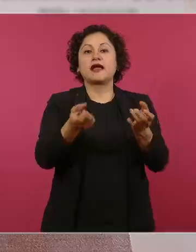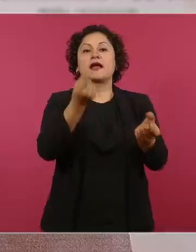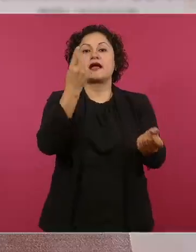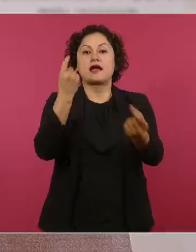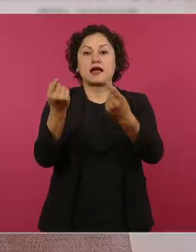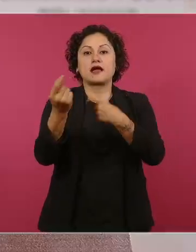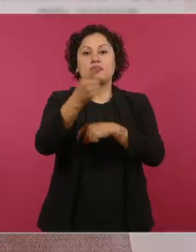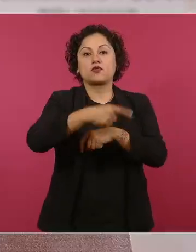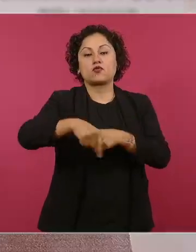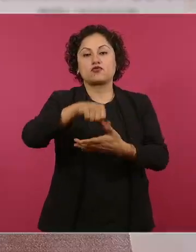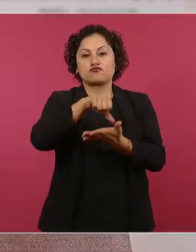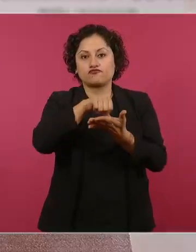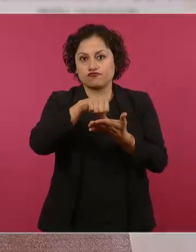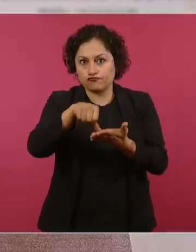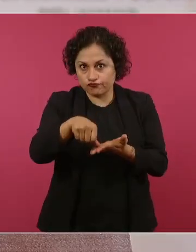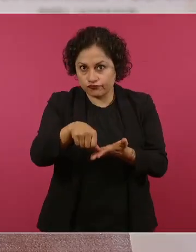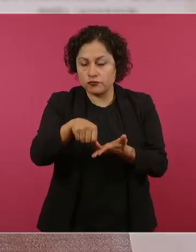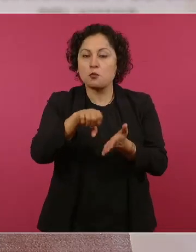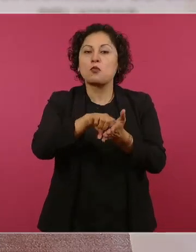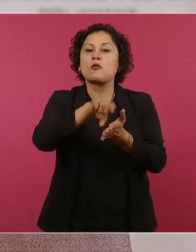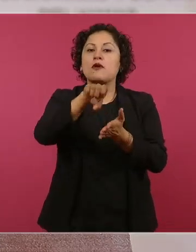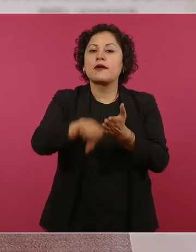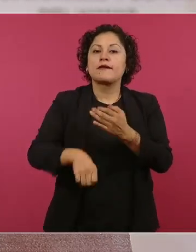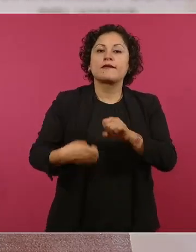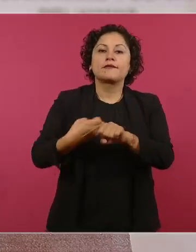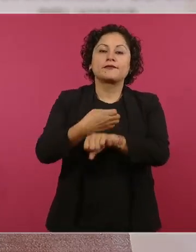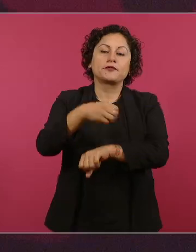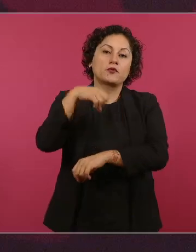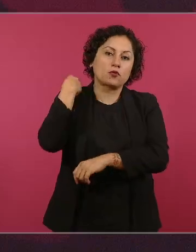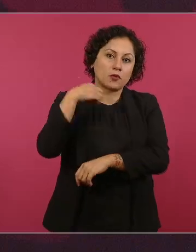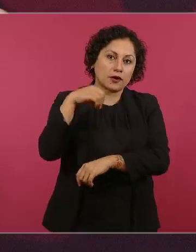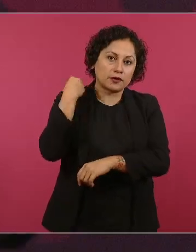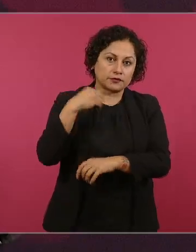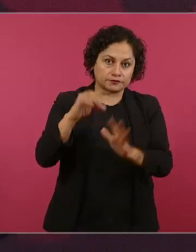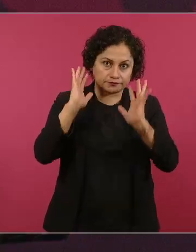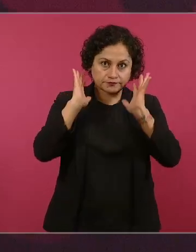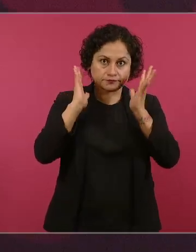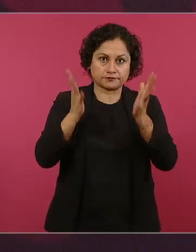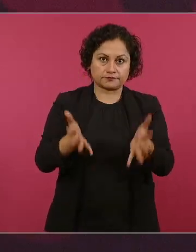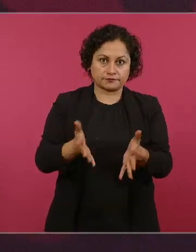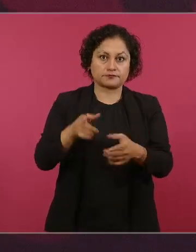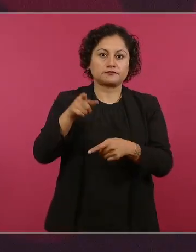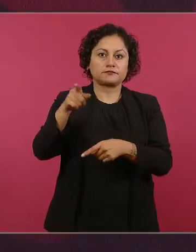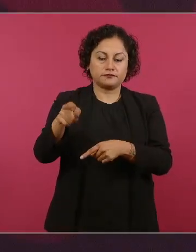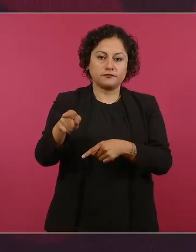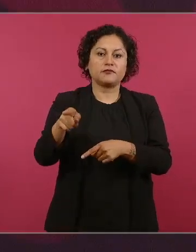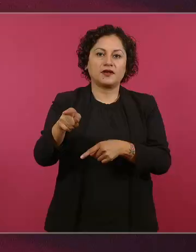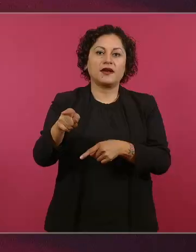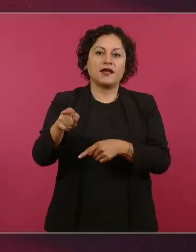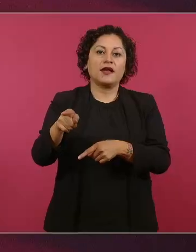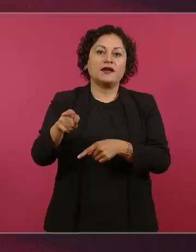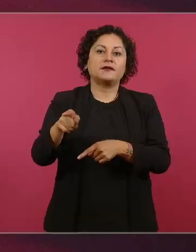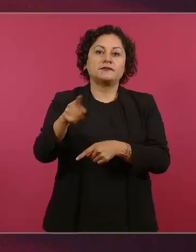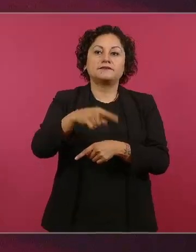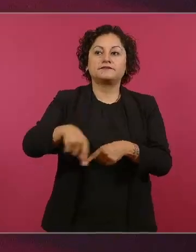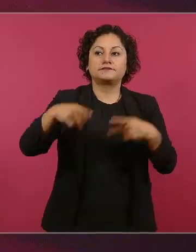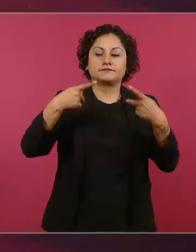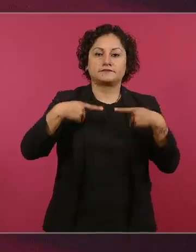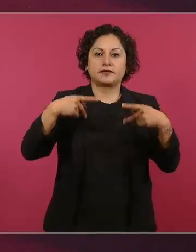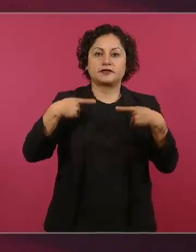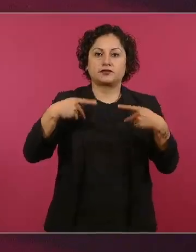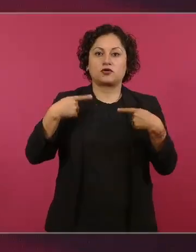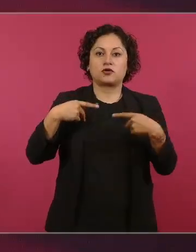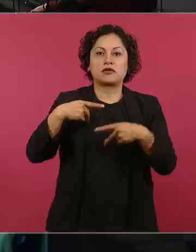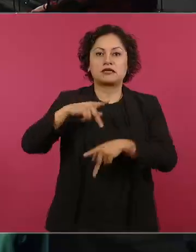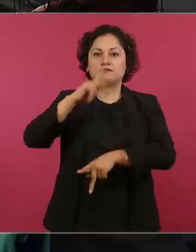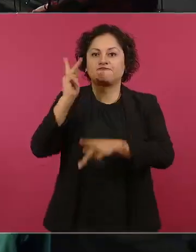tenemos varios casos de Oaxaca, ¿no?, en donde ya se suspendieron los pagos a los derechohabientes y hay distintas investigaciones